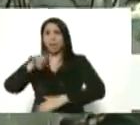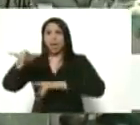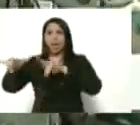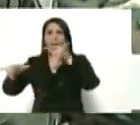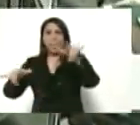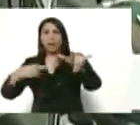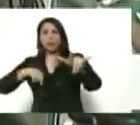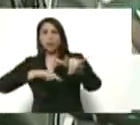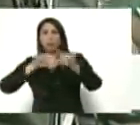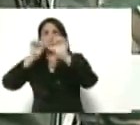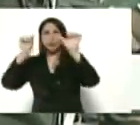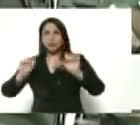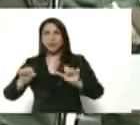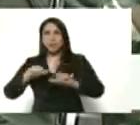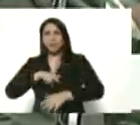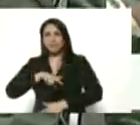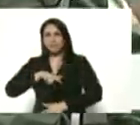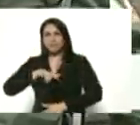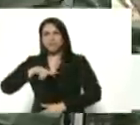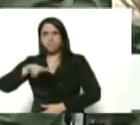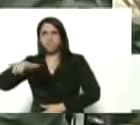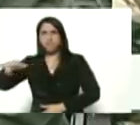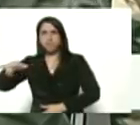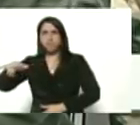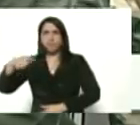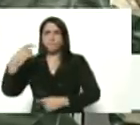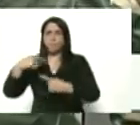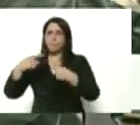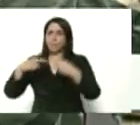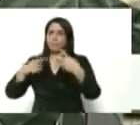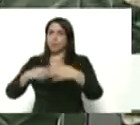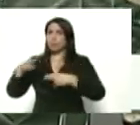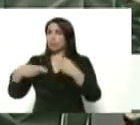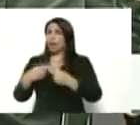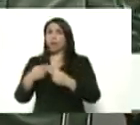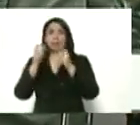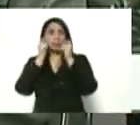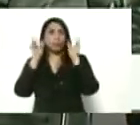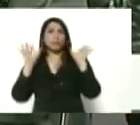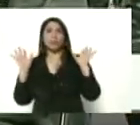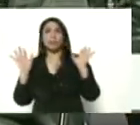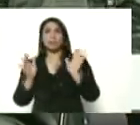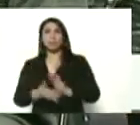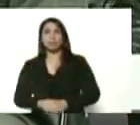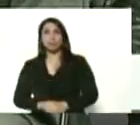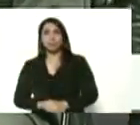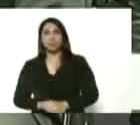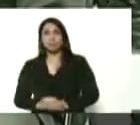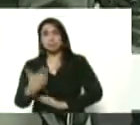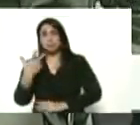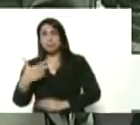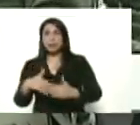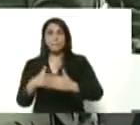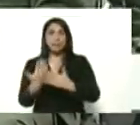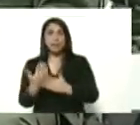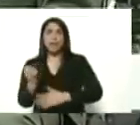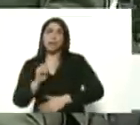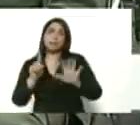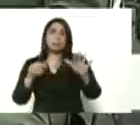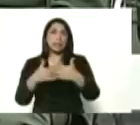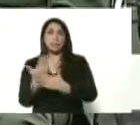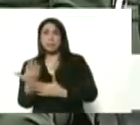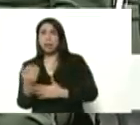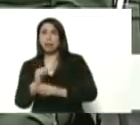nuestro sistema de aviación, etcétera, etcétera. Que nadie se sorprenda. Si son las 3 de la mañana, las 6 de la